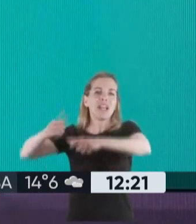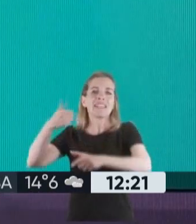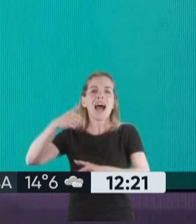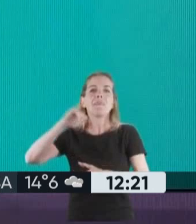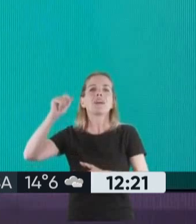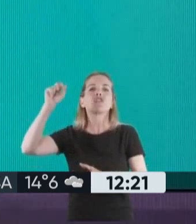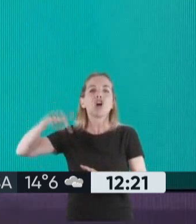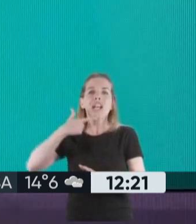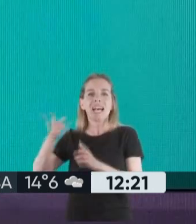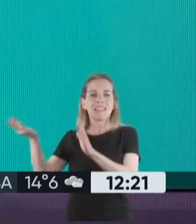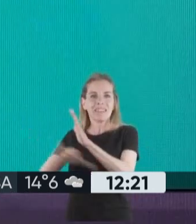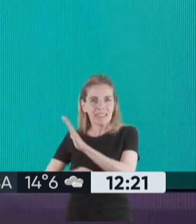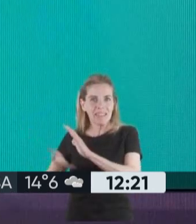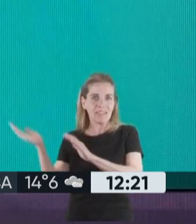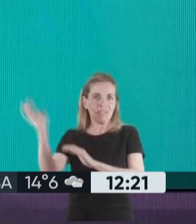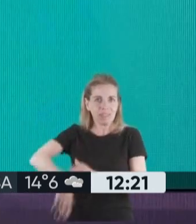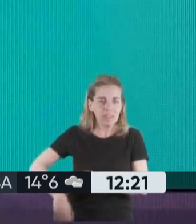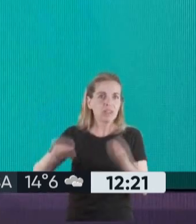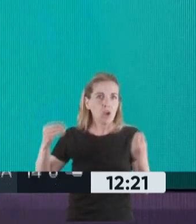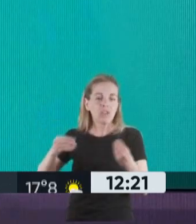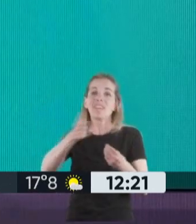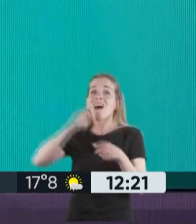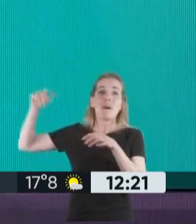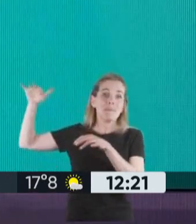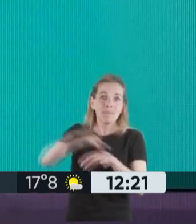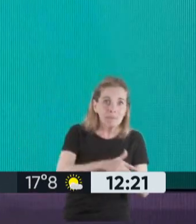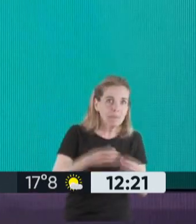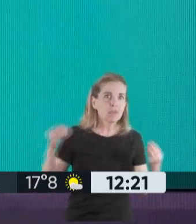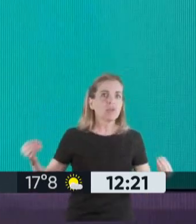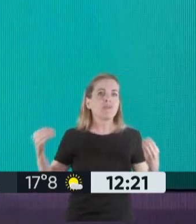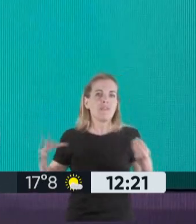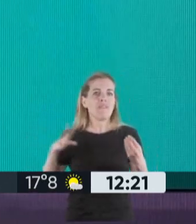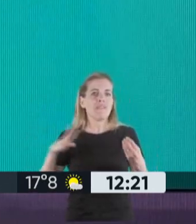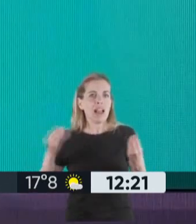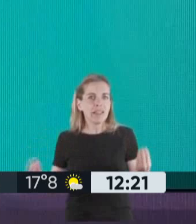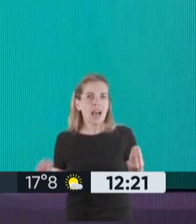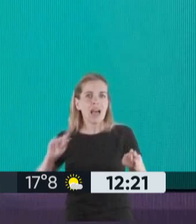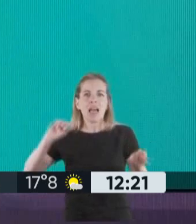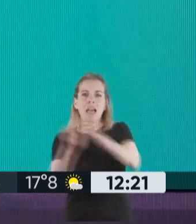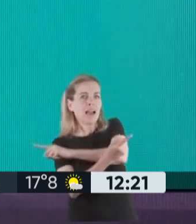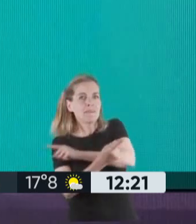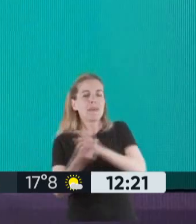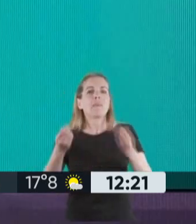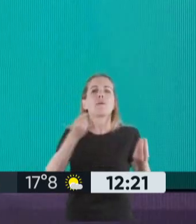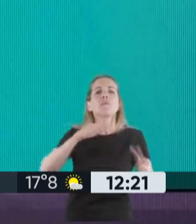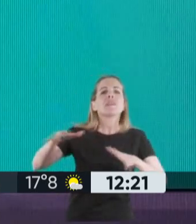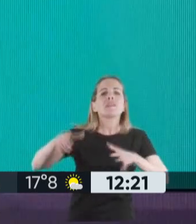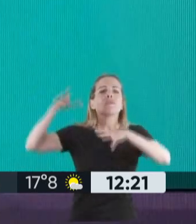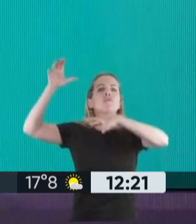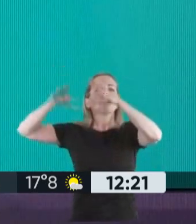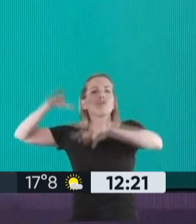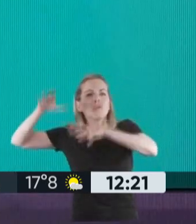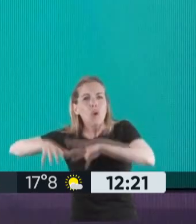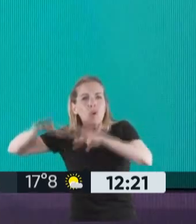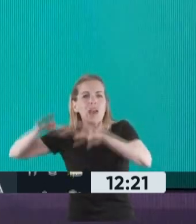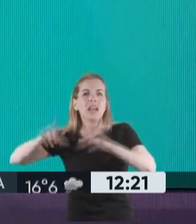que no solo deja de generar oxígeno que el mundo necesita, sino que también cambia el curso de las lluvias, o la lógica